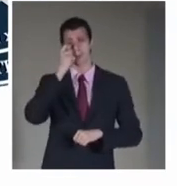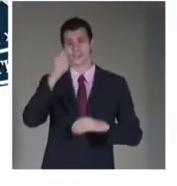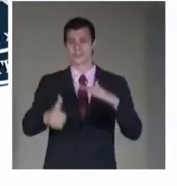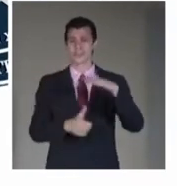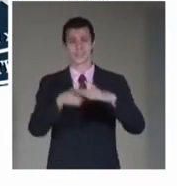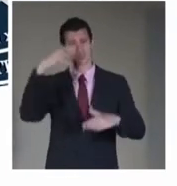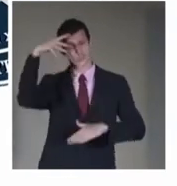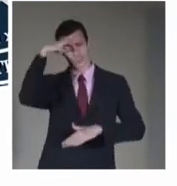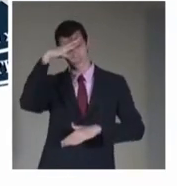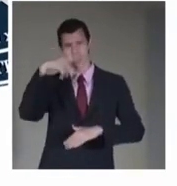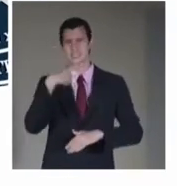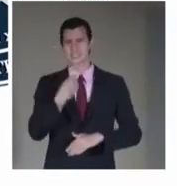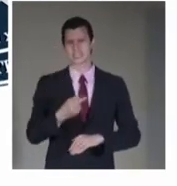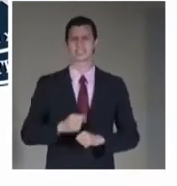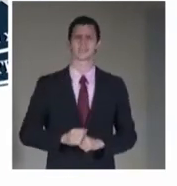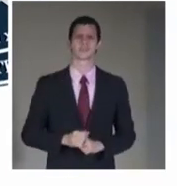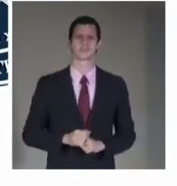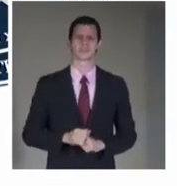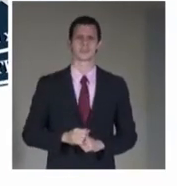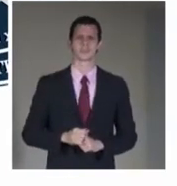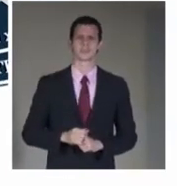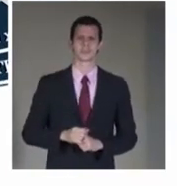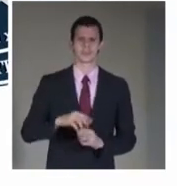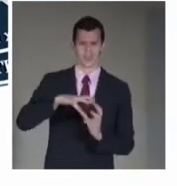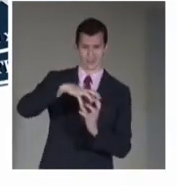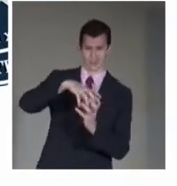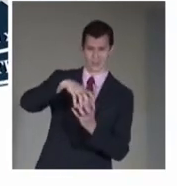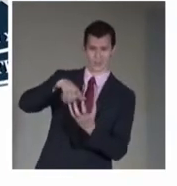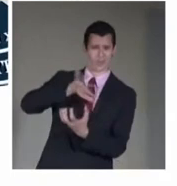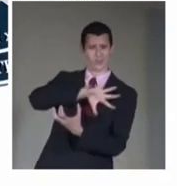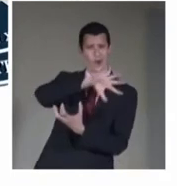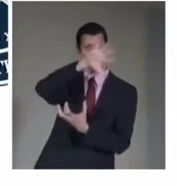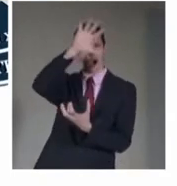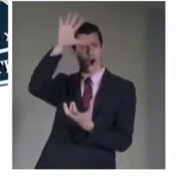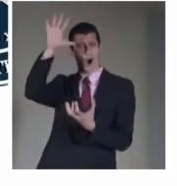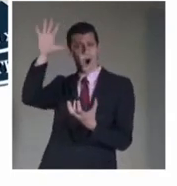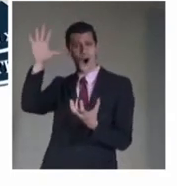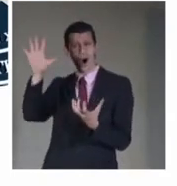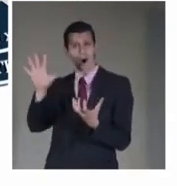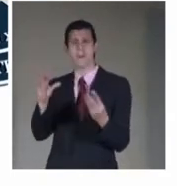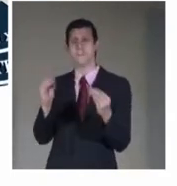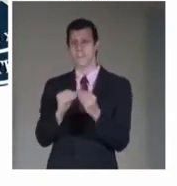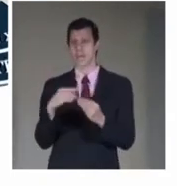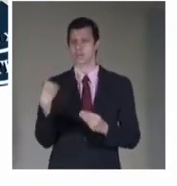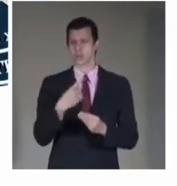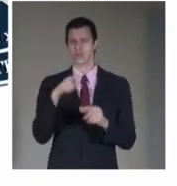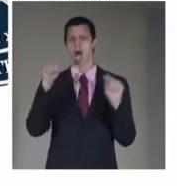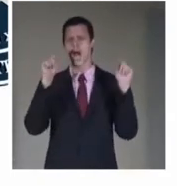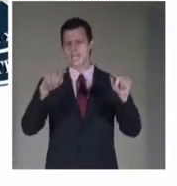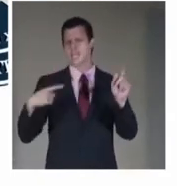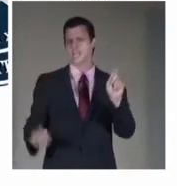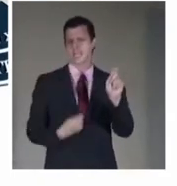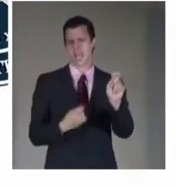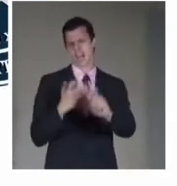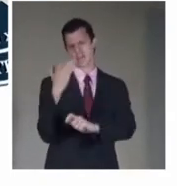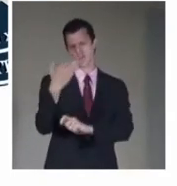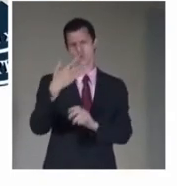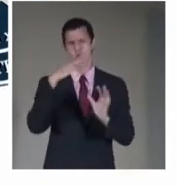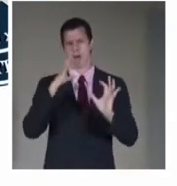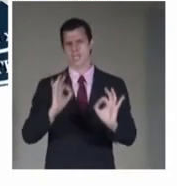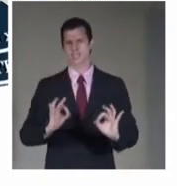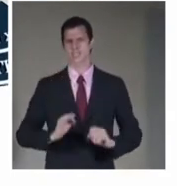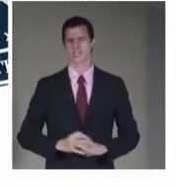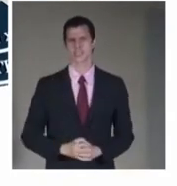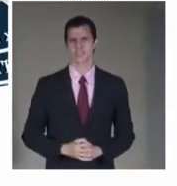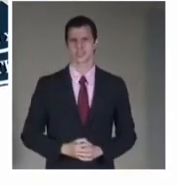dijo el espacio es el más nuevo dominio en el mundo para combatir la guerra y se